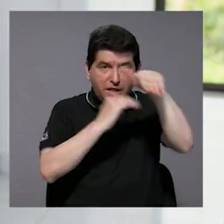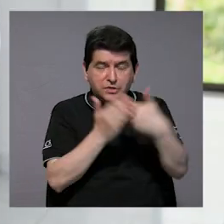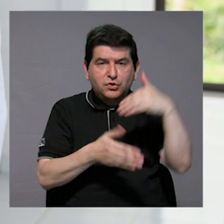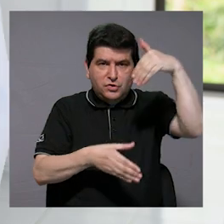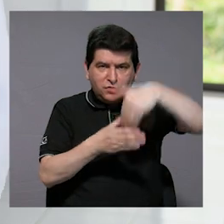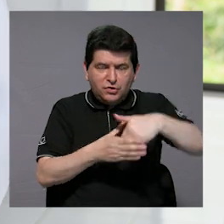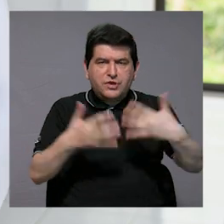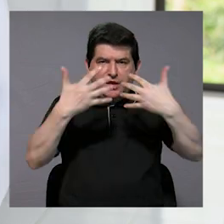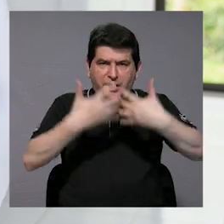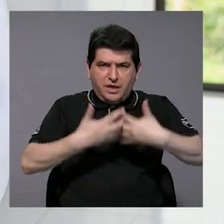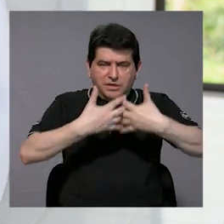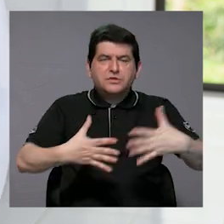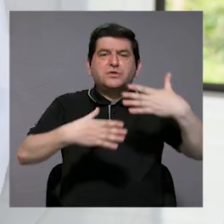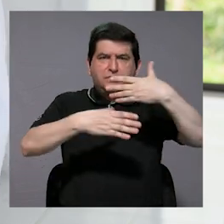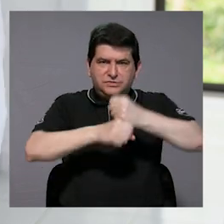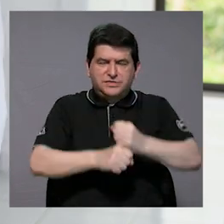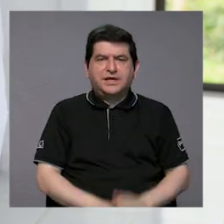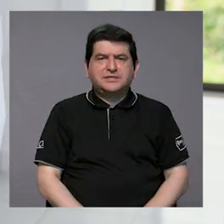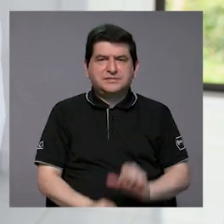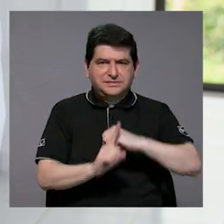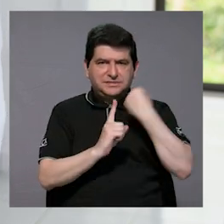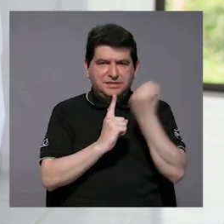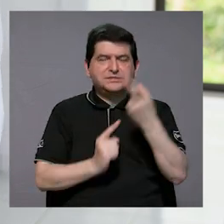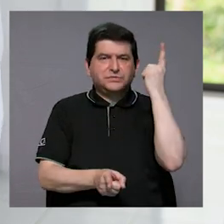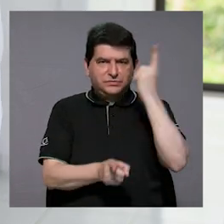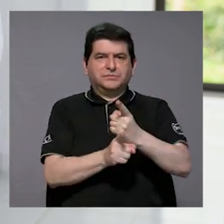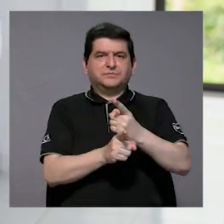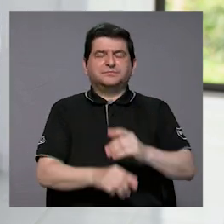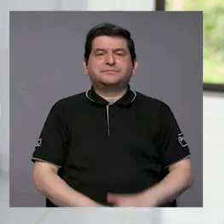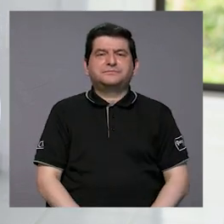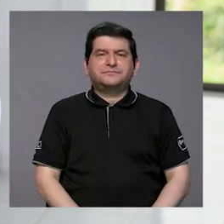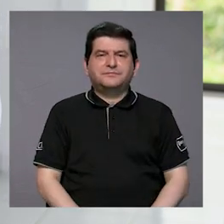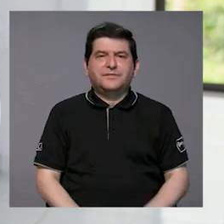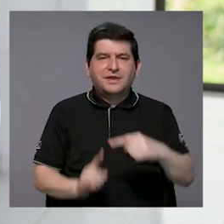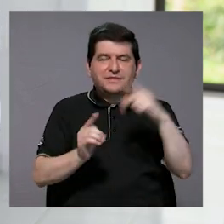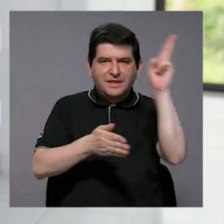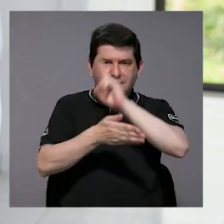las formulaciones y todo dentro de la planta se hace con las